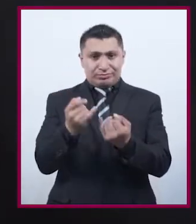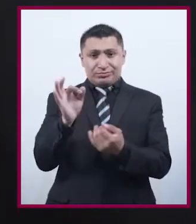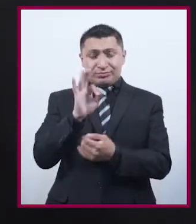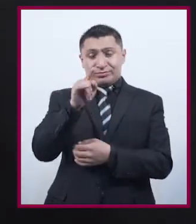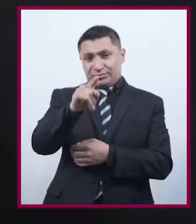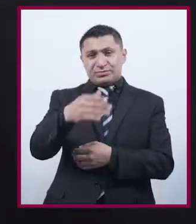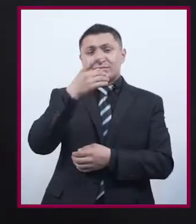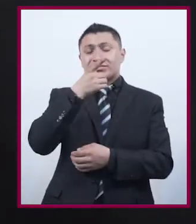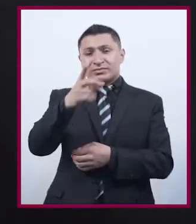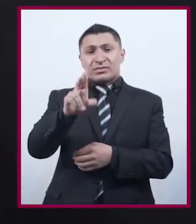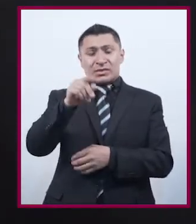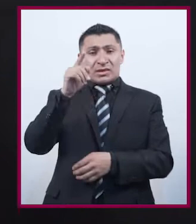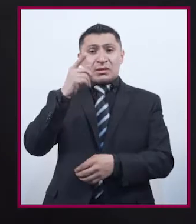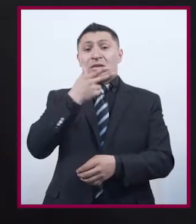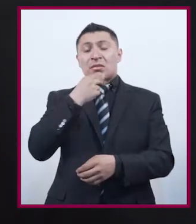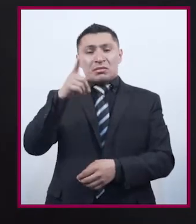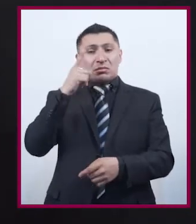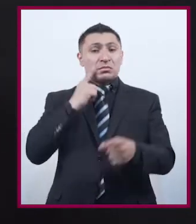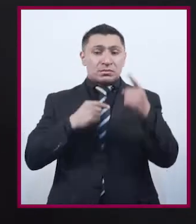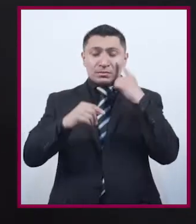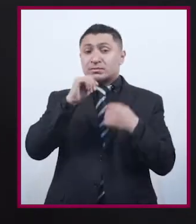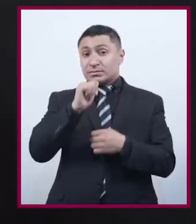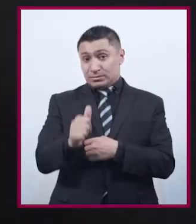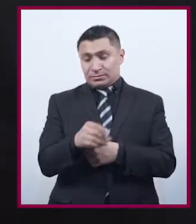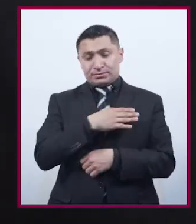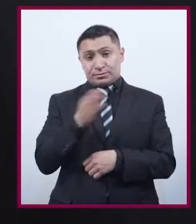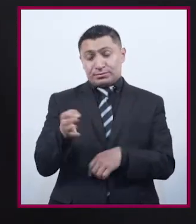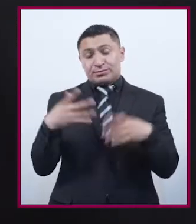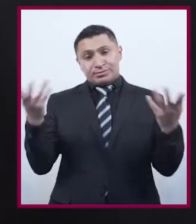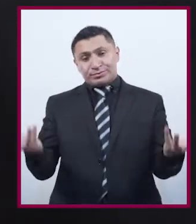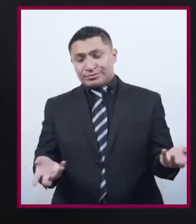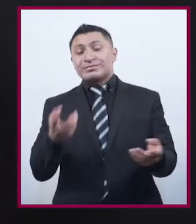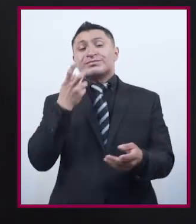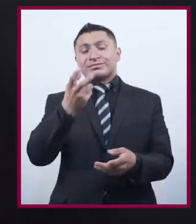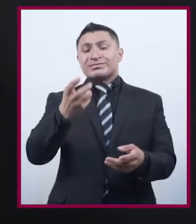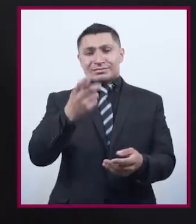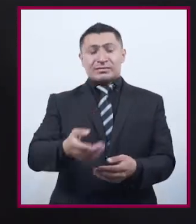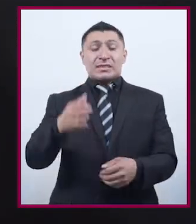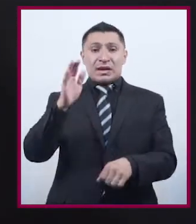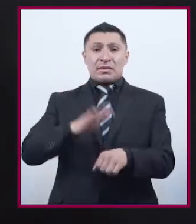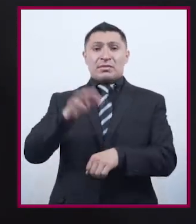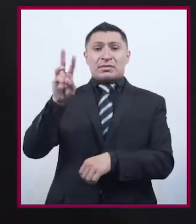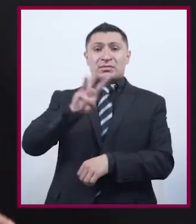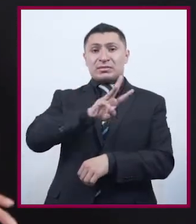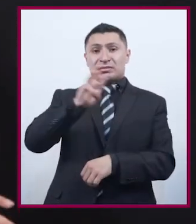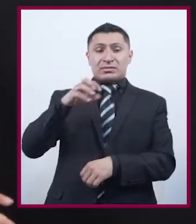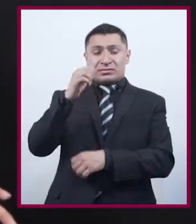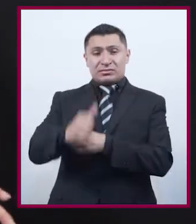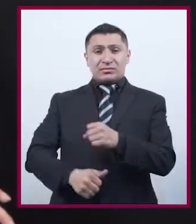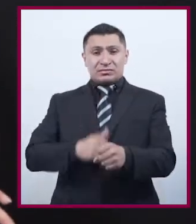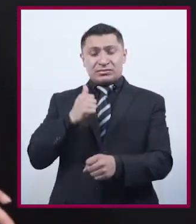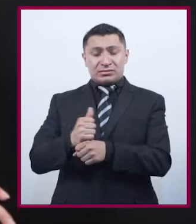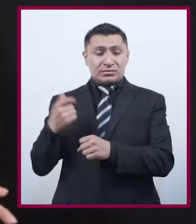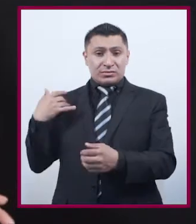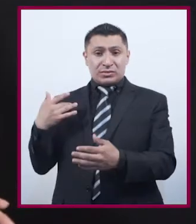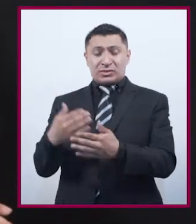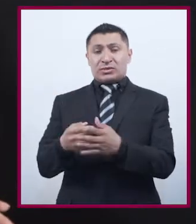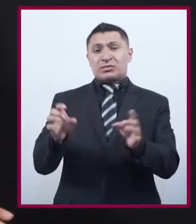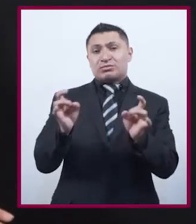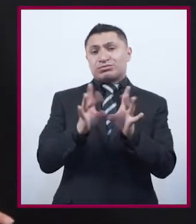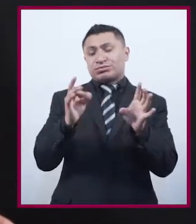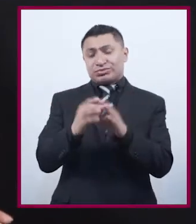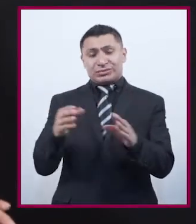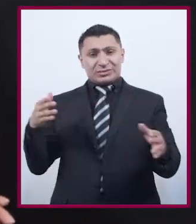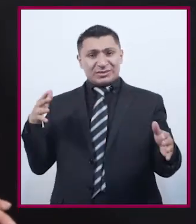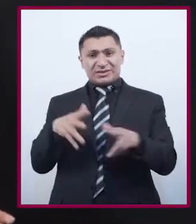han dicho que los hombres no lloran? Bueno, pues la cuestión es que desde hace más de 3 siglos irrumpió un movimiento